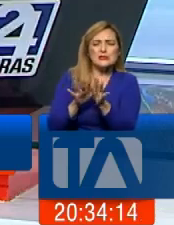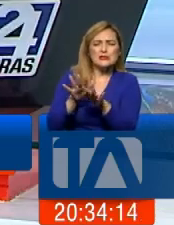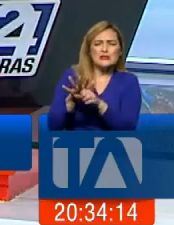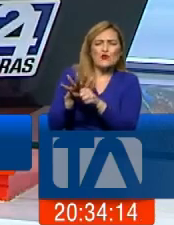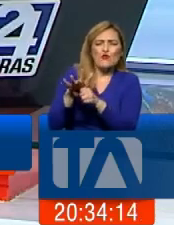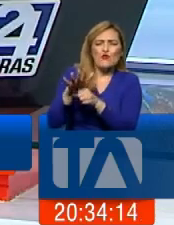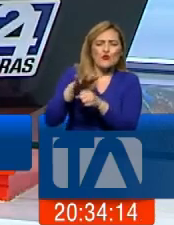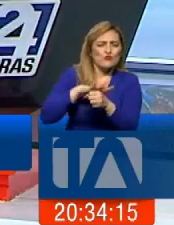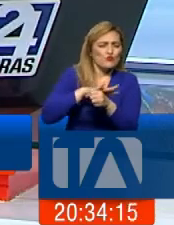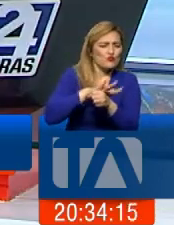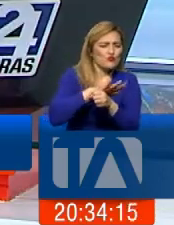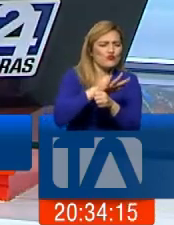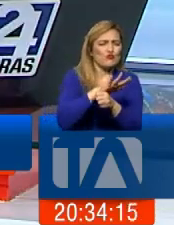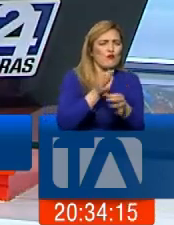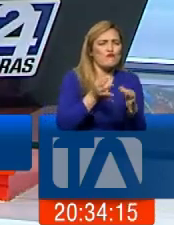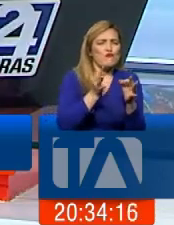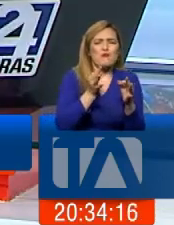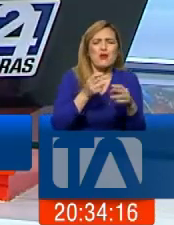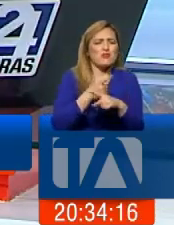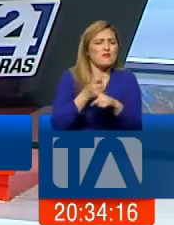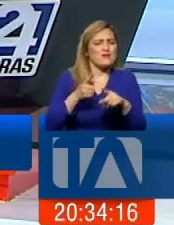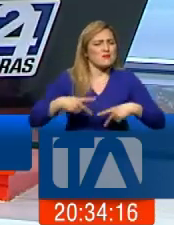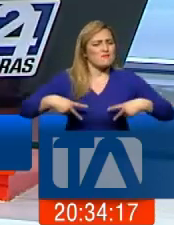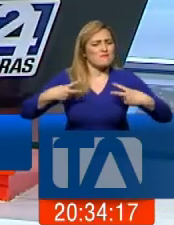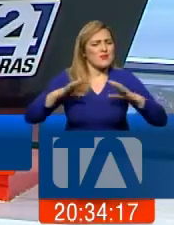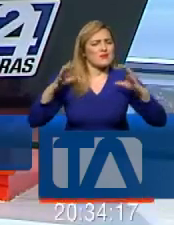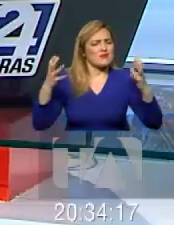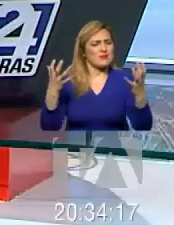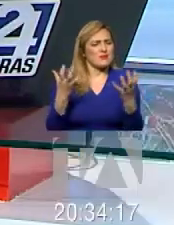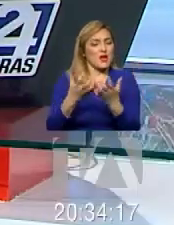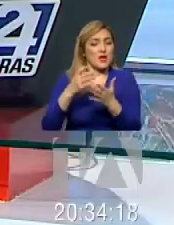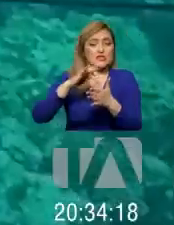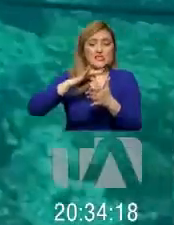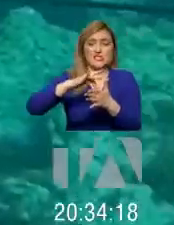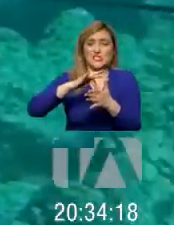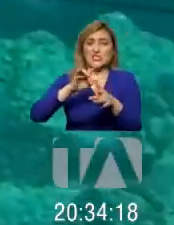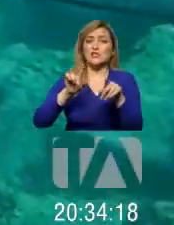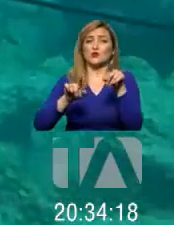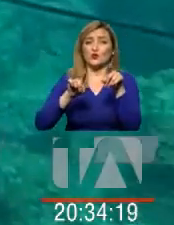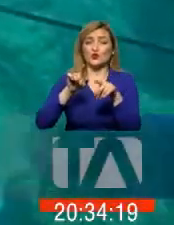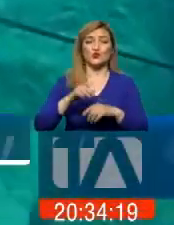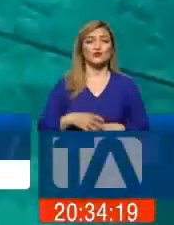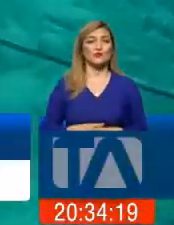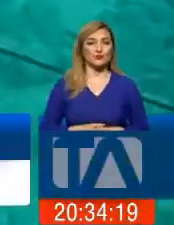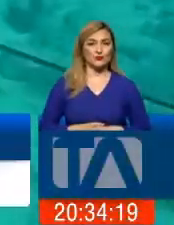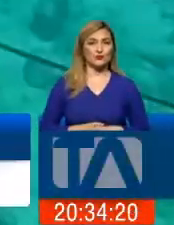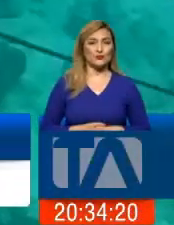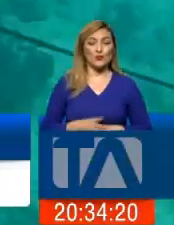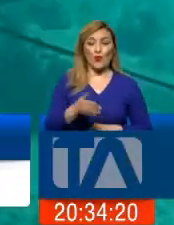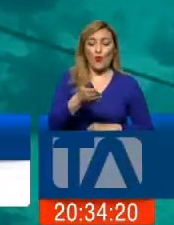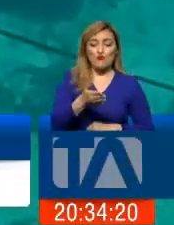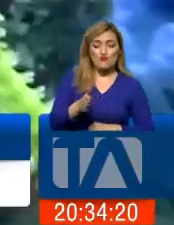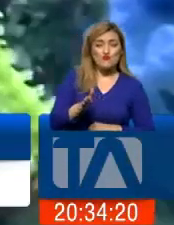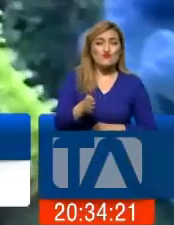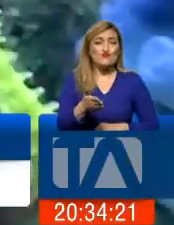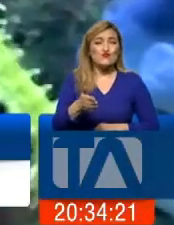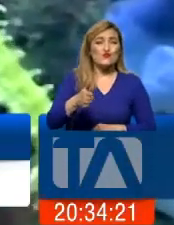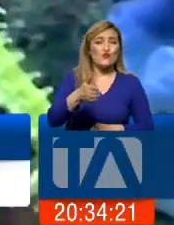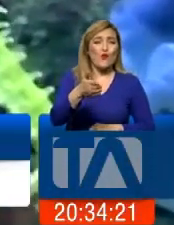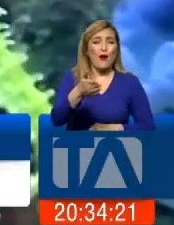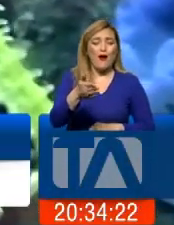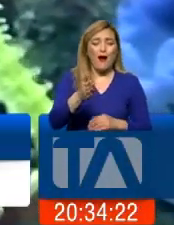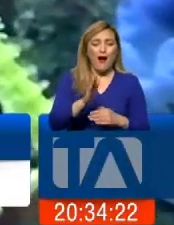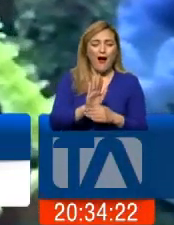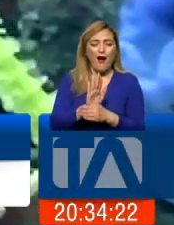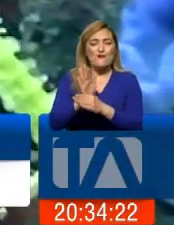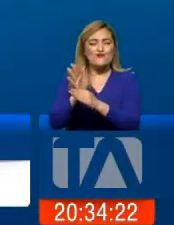de vida del planeta Tierra y los riesgos que enfrentan. Alberga innumerables especies marinas, desde